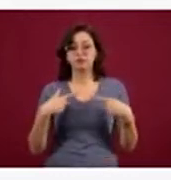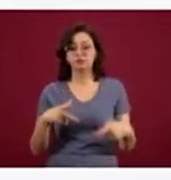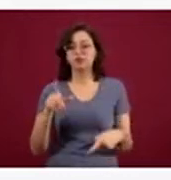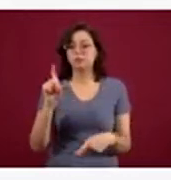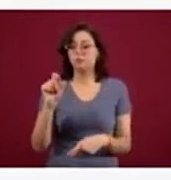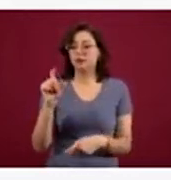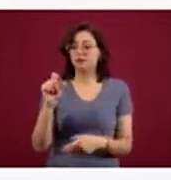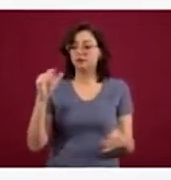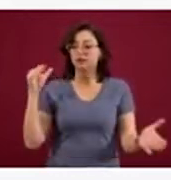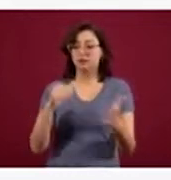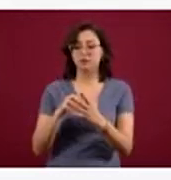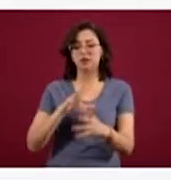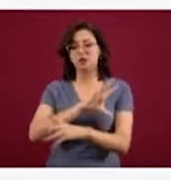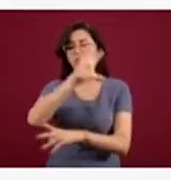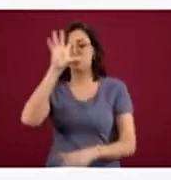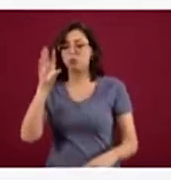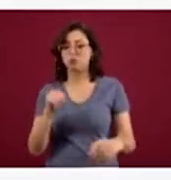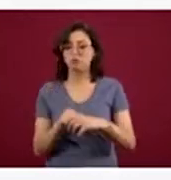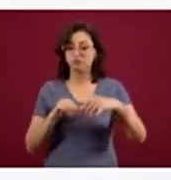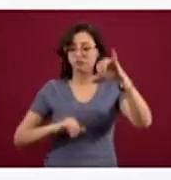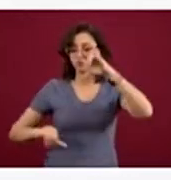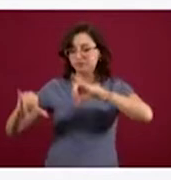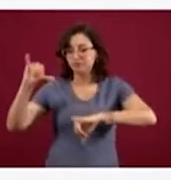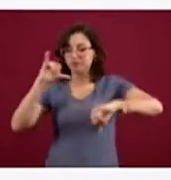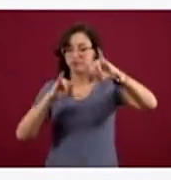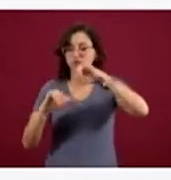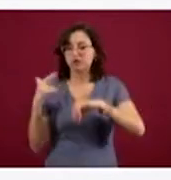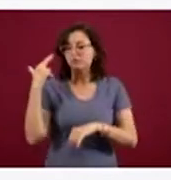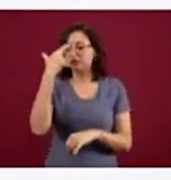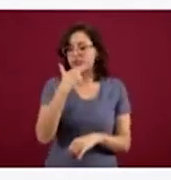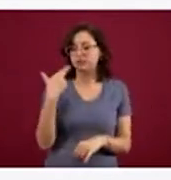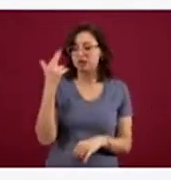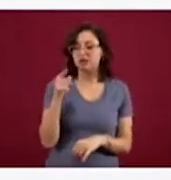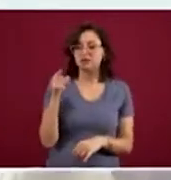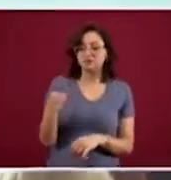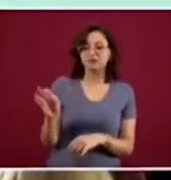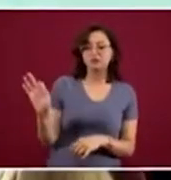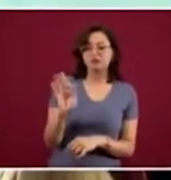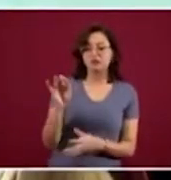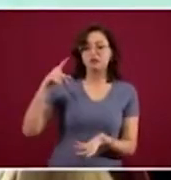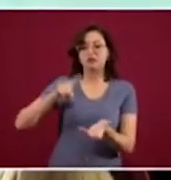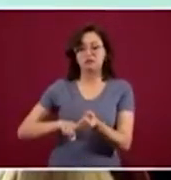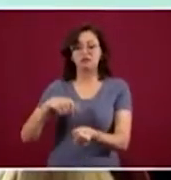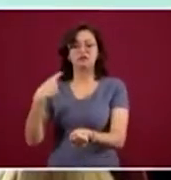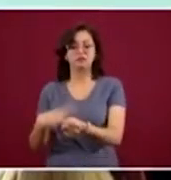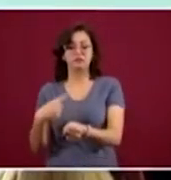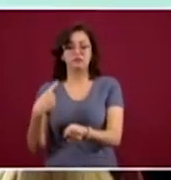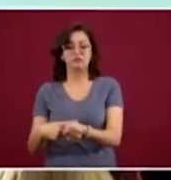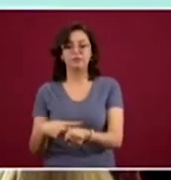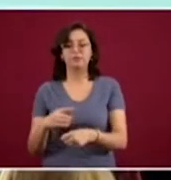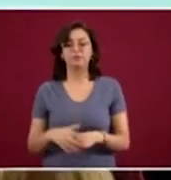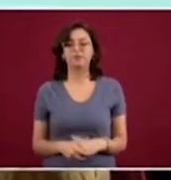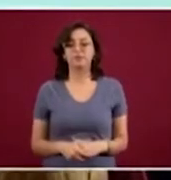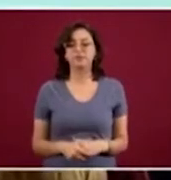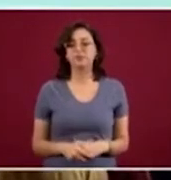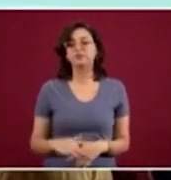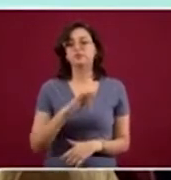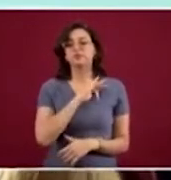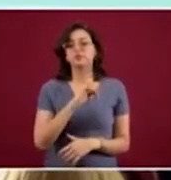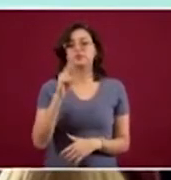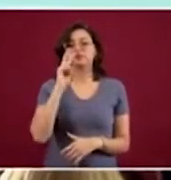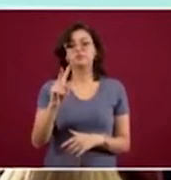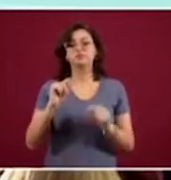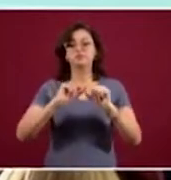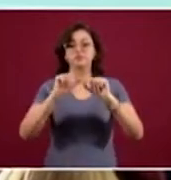momento estudiadas como casos sospechosos de la enfermedad nuestro mapa nuestra